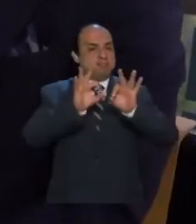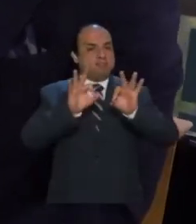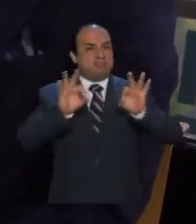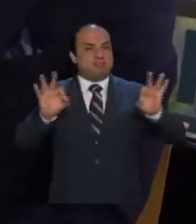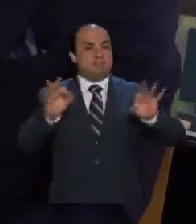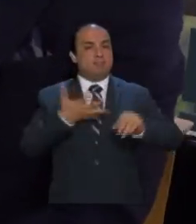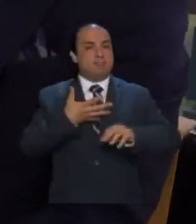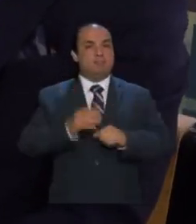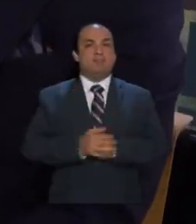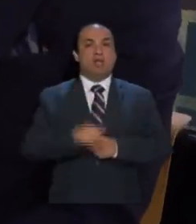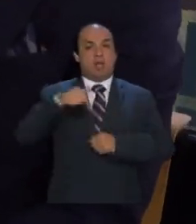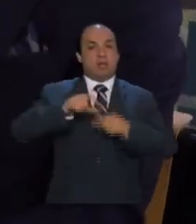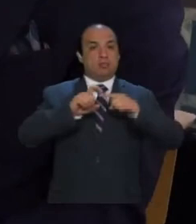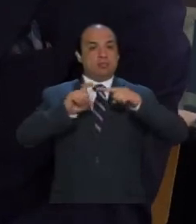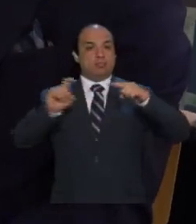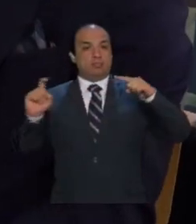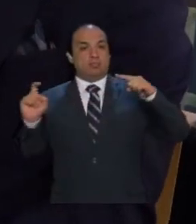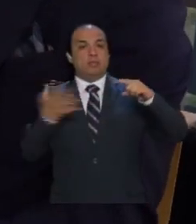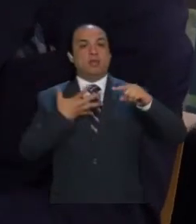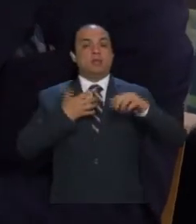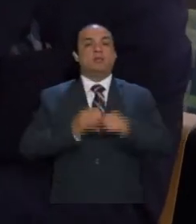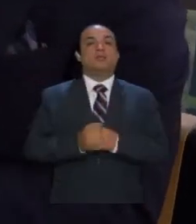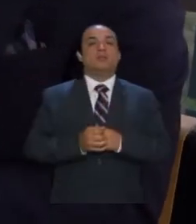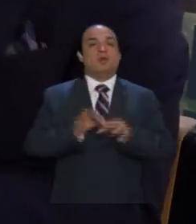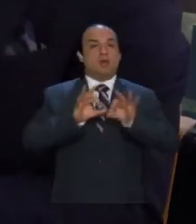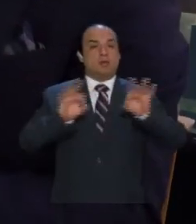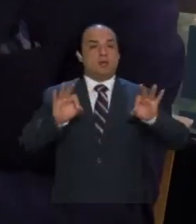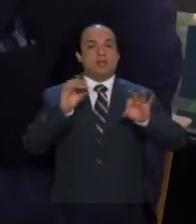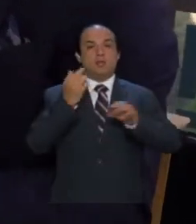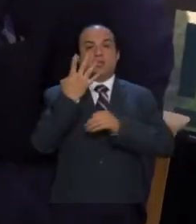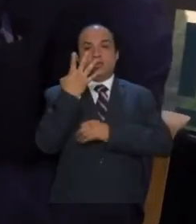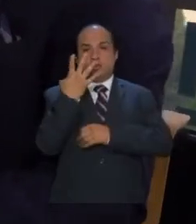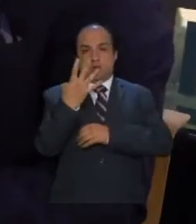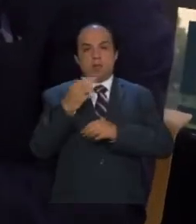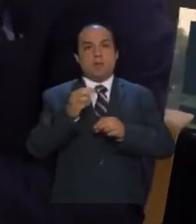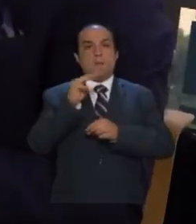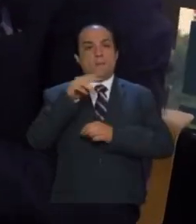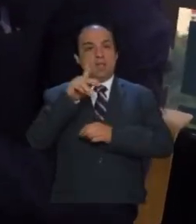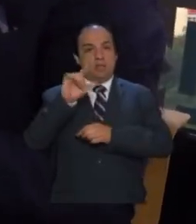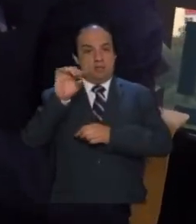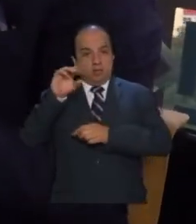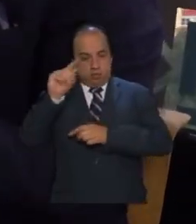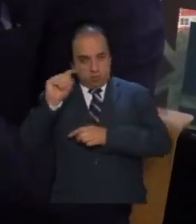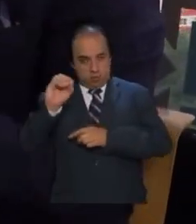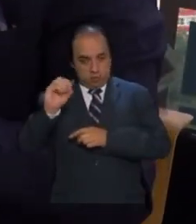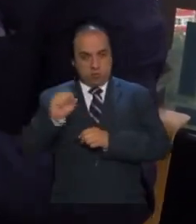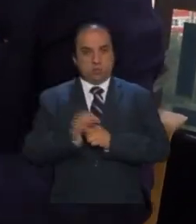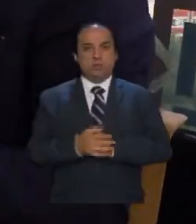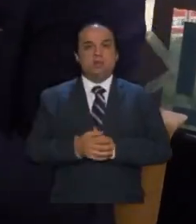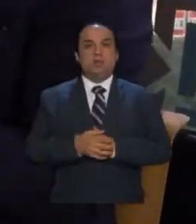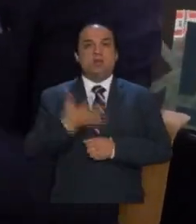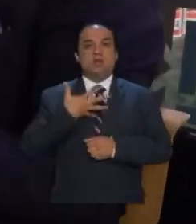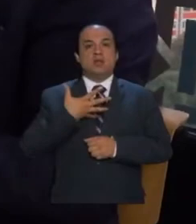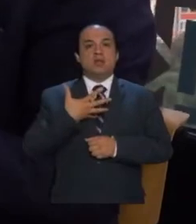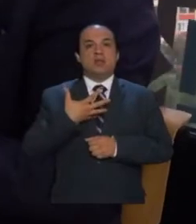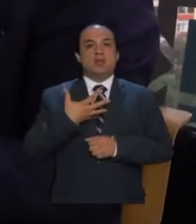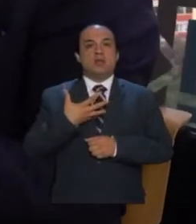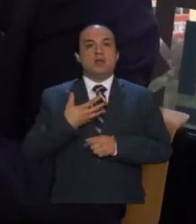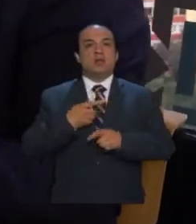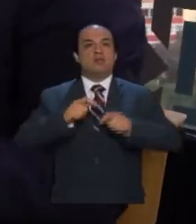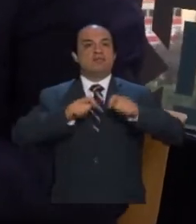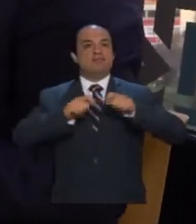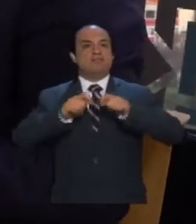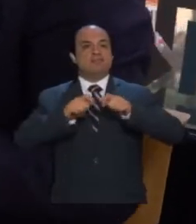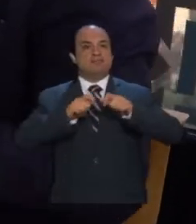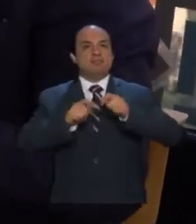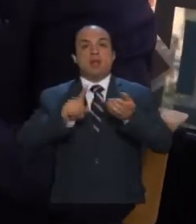este teleférico tenemos un cable de 54 milímetros. Este cable tiene un alma de plástico, de un